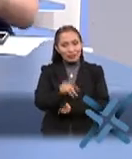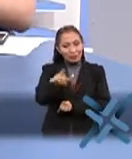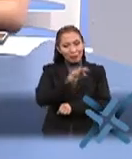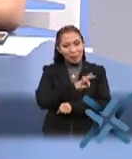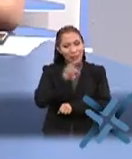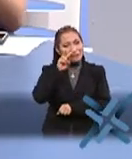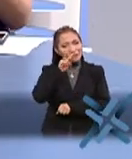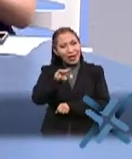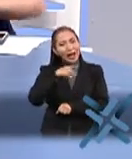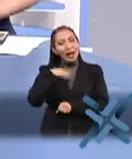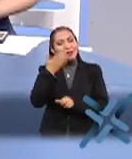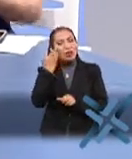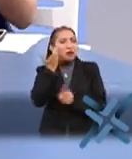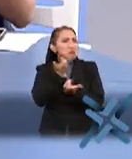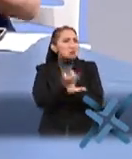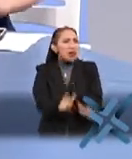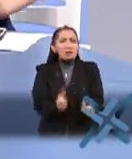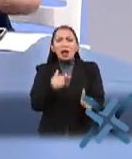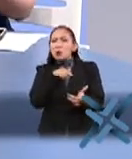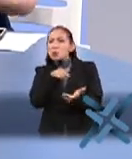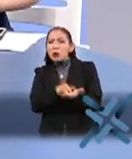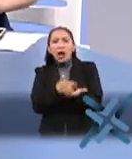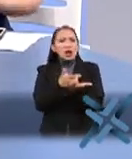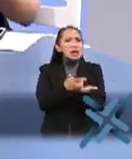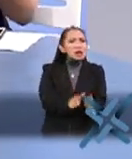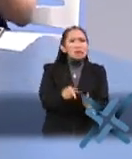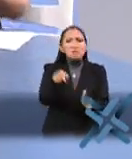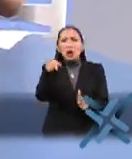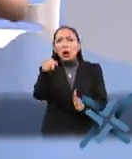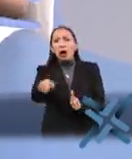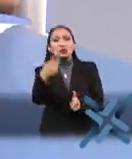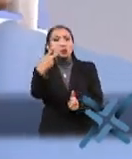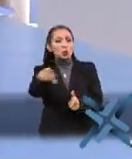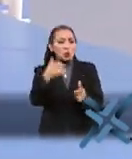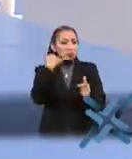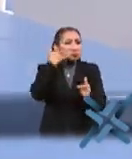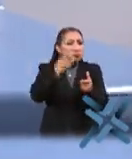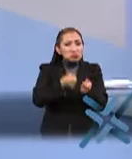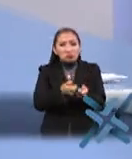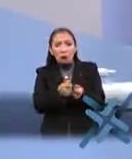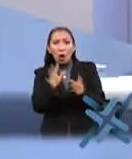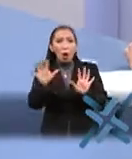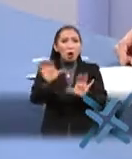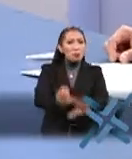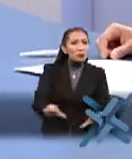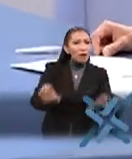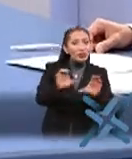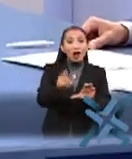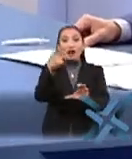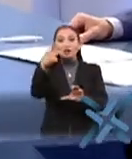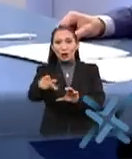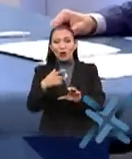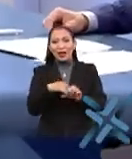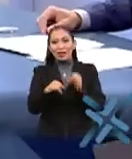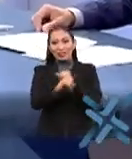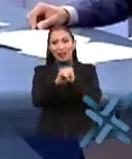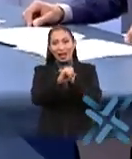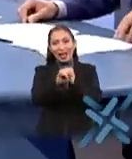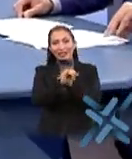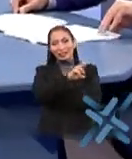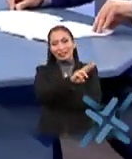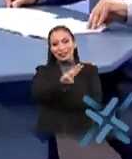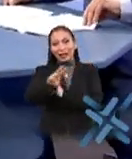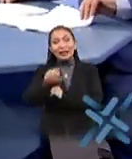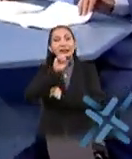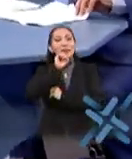podrán disfrutar en el momento que quieran, donde quieran, como quieran, desde sus dispositivos móviles o computadoras a través de nuestro portal web y